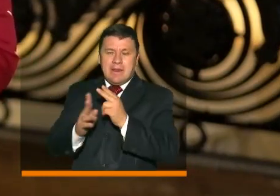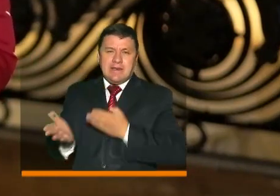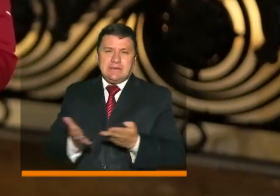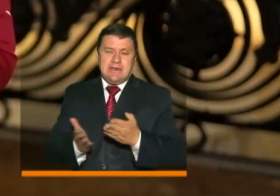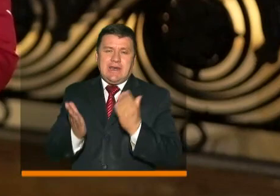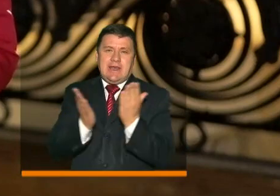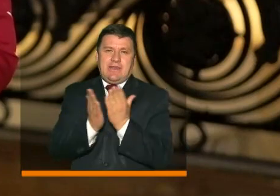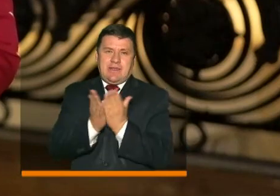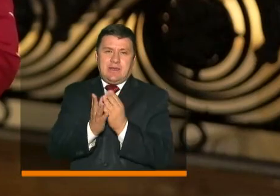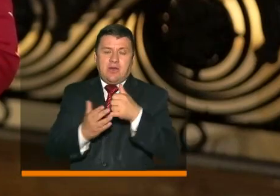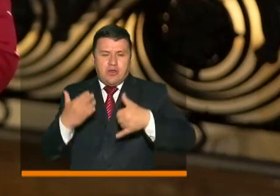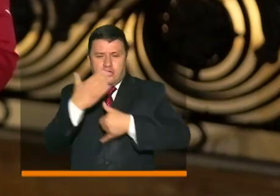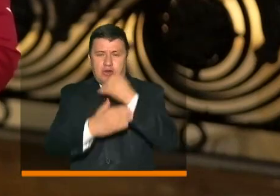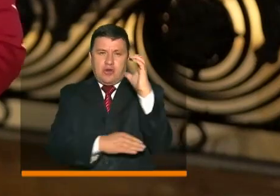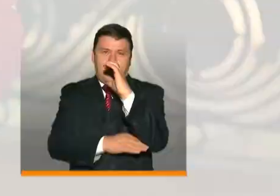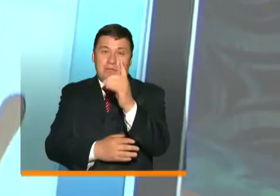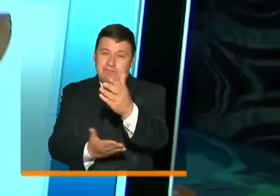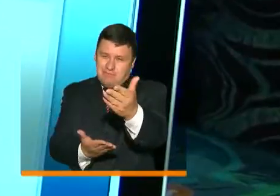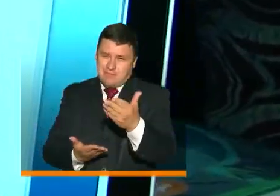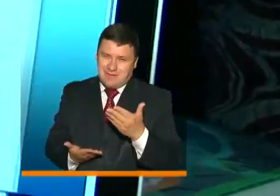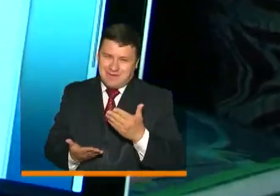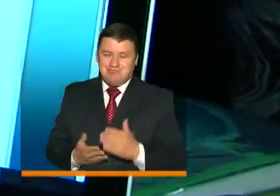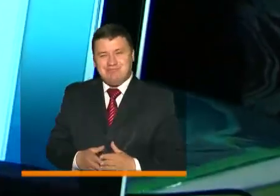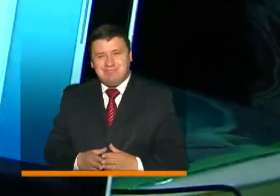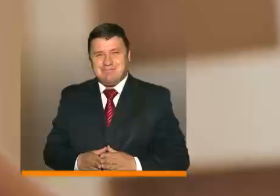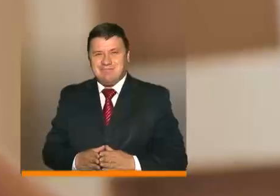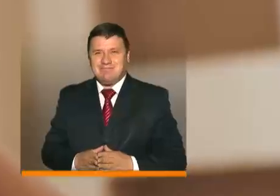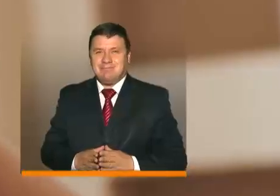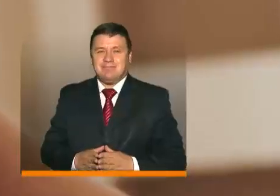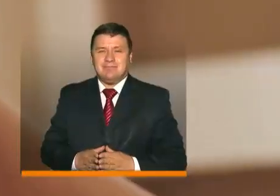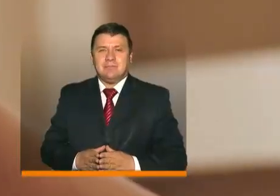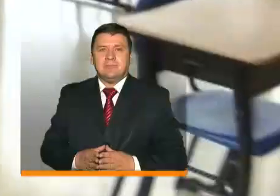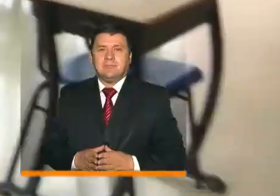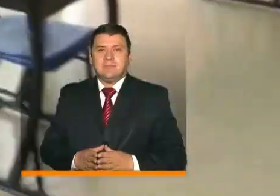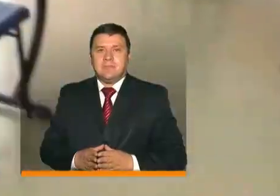de educación en el país. Bienvenidos.